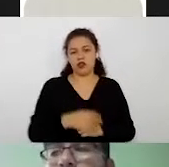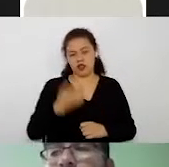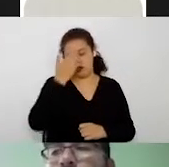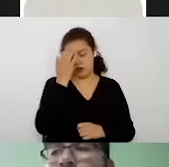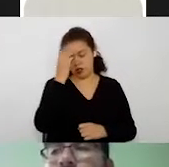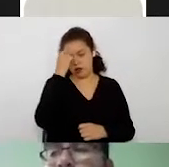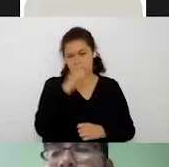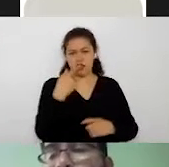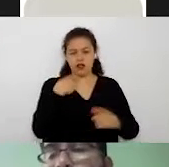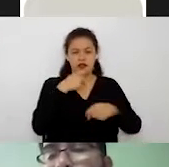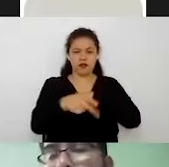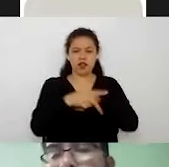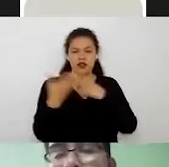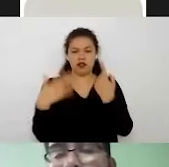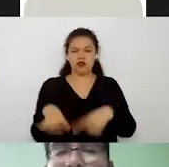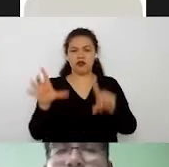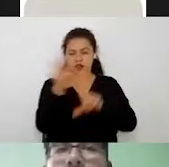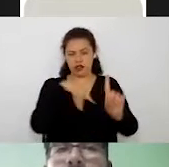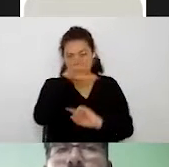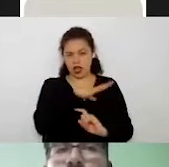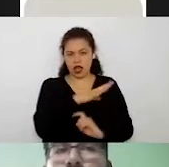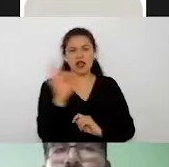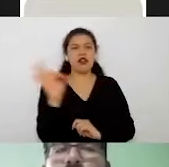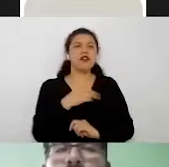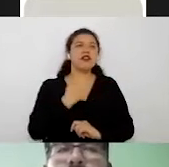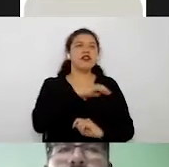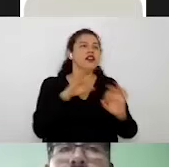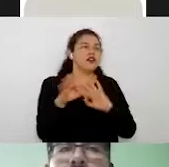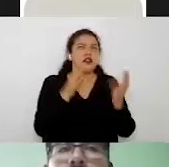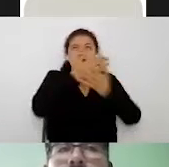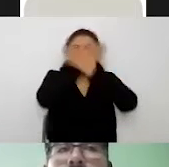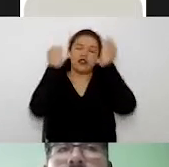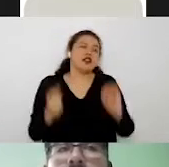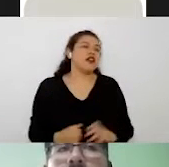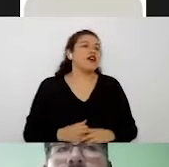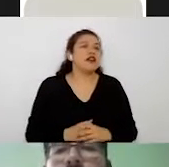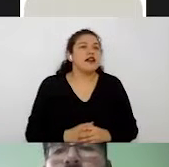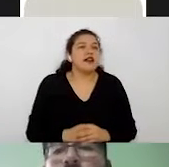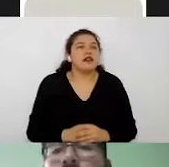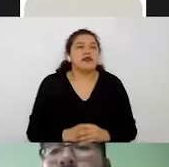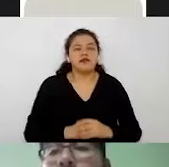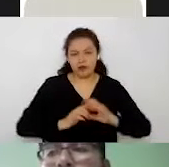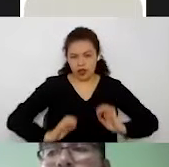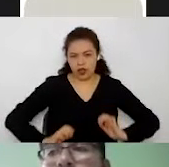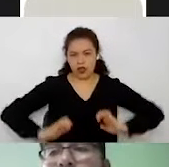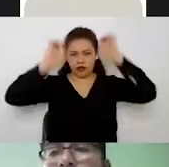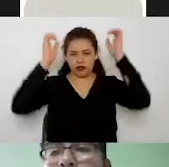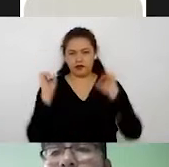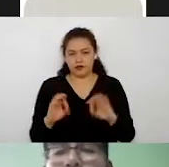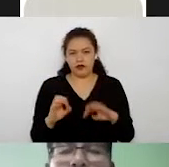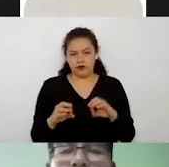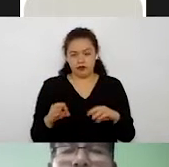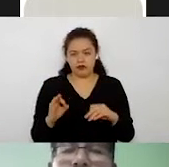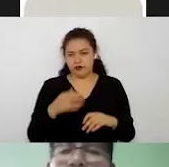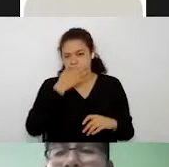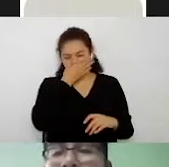que estemos expuestos. Si nosotros trabajamos, no sé, en un edificio de oficinas, y sabemos